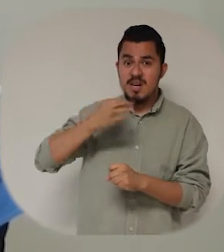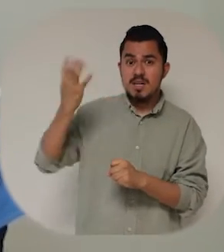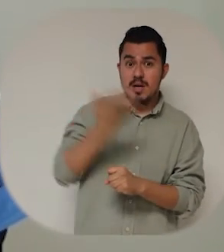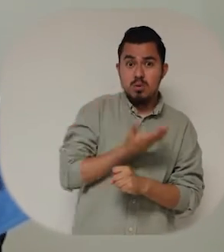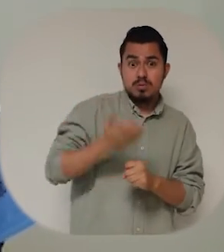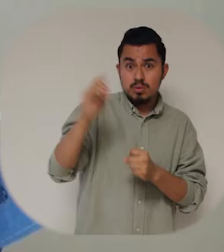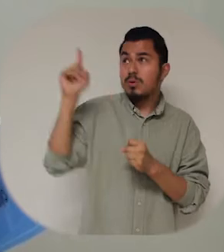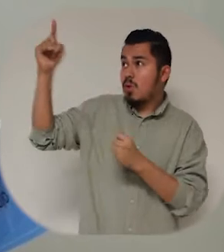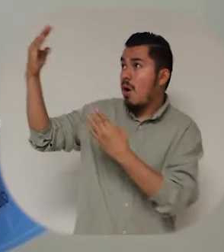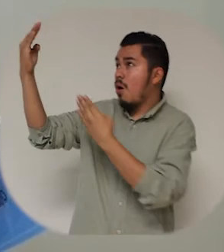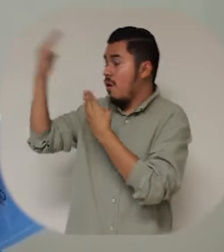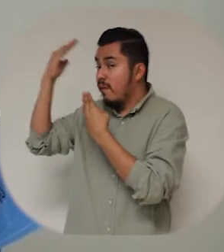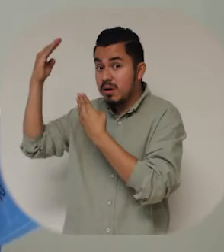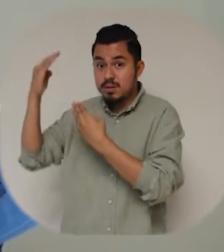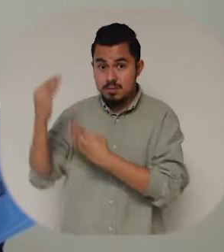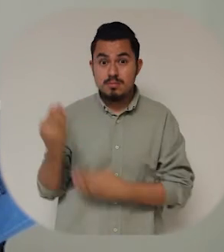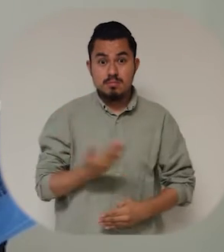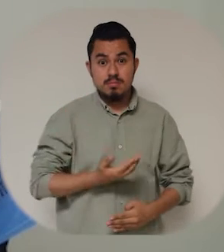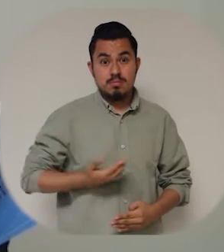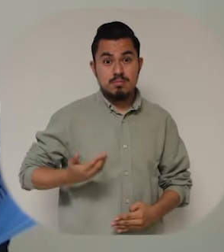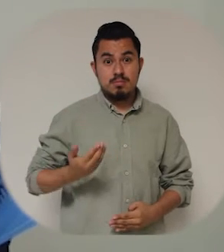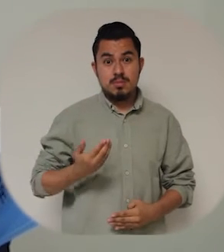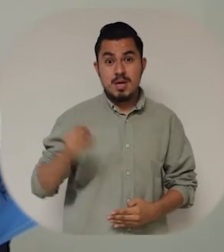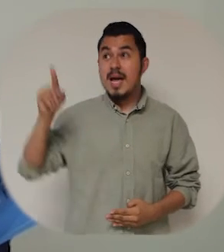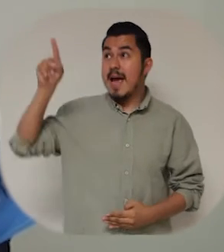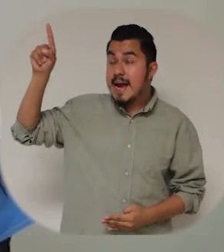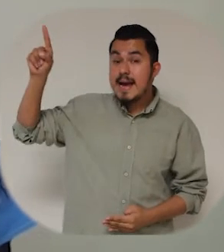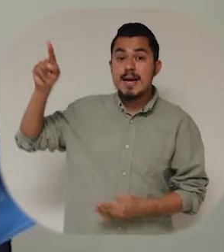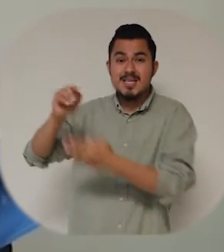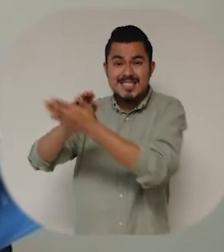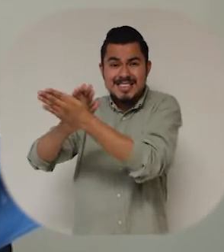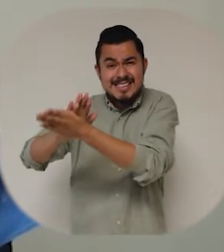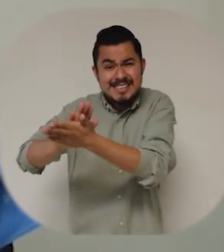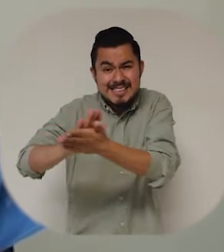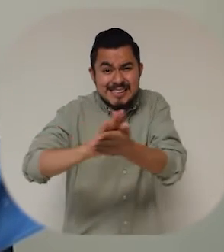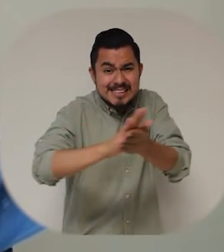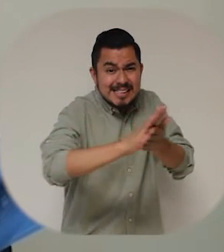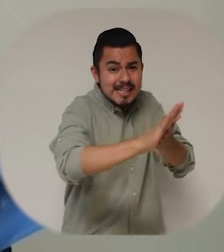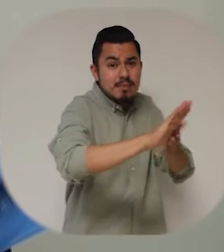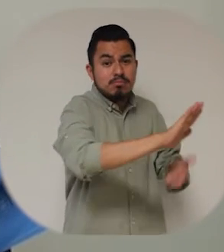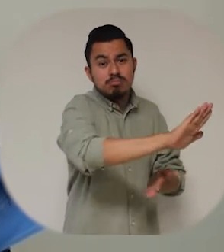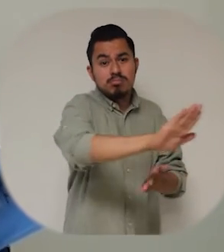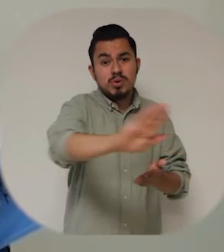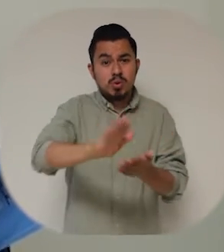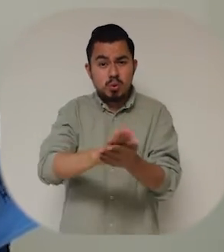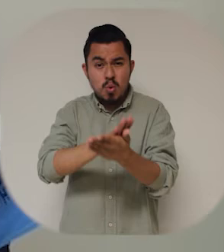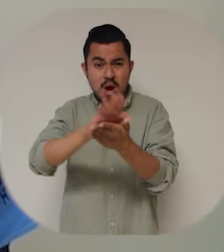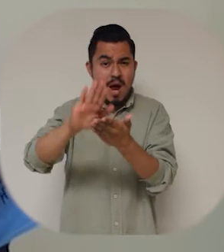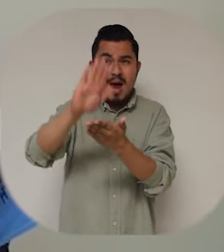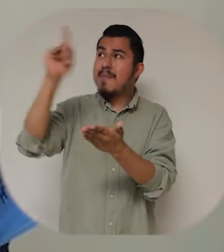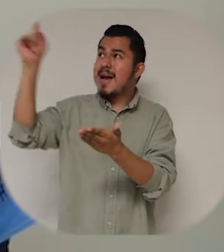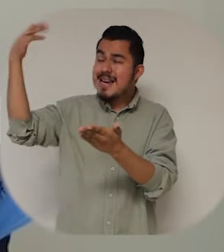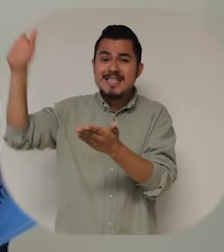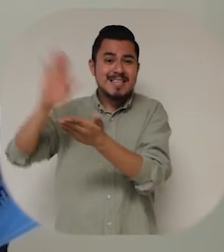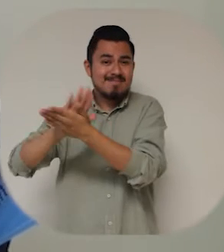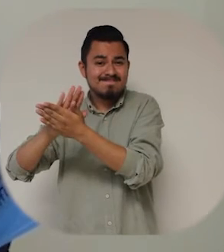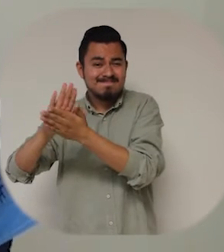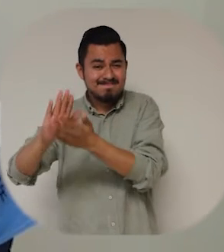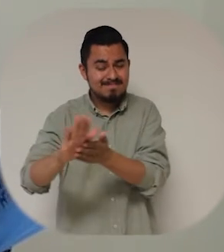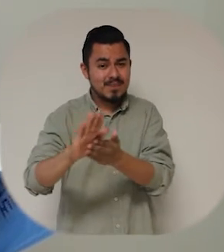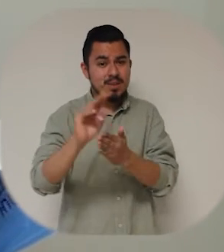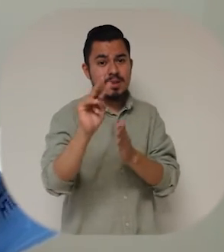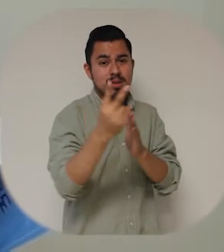limpios, sus corazones, sus almas han sido purificadas. Según de Corintios 9:13, pues por